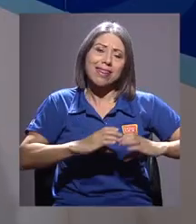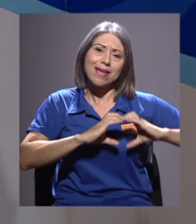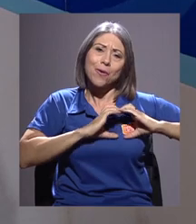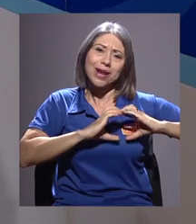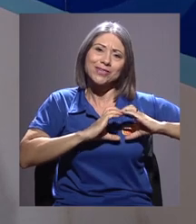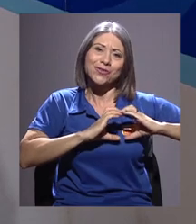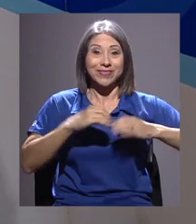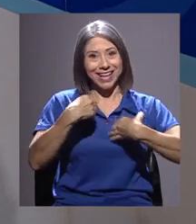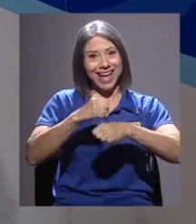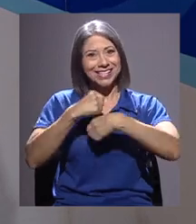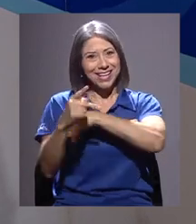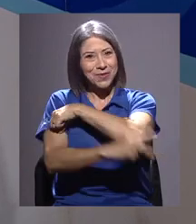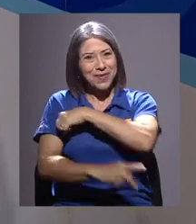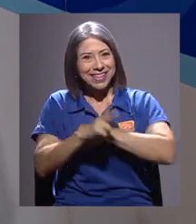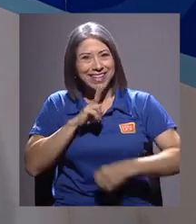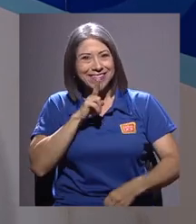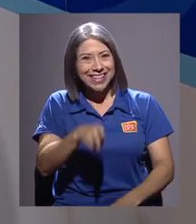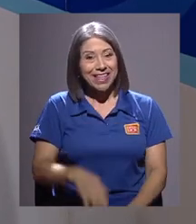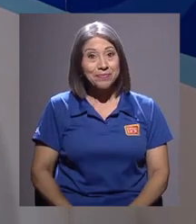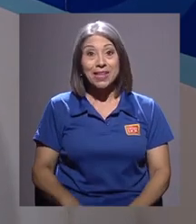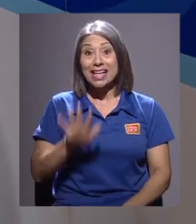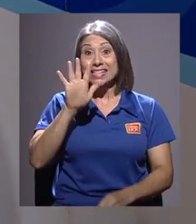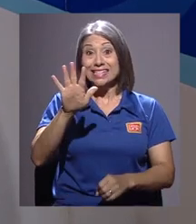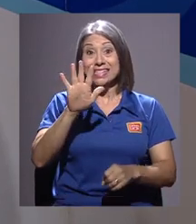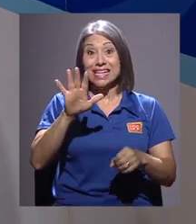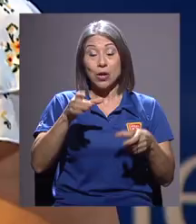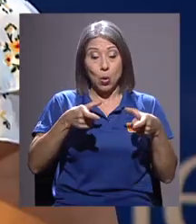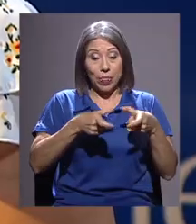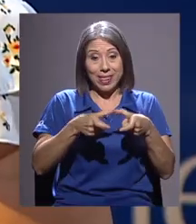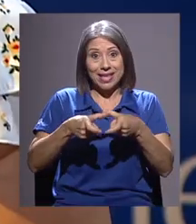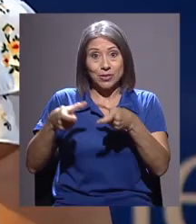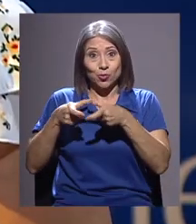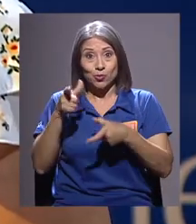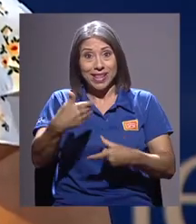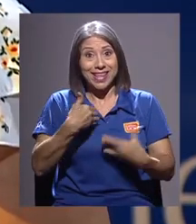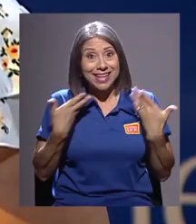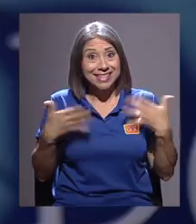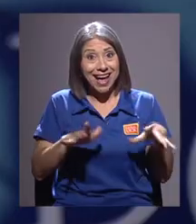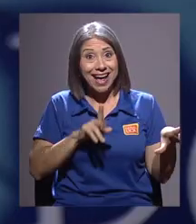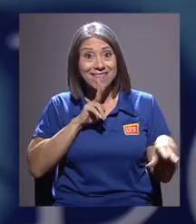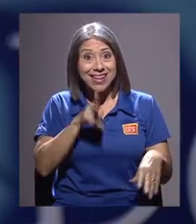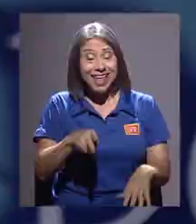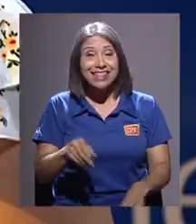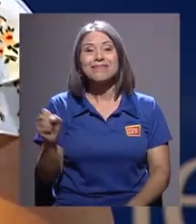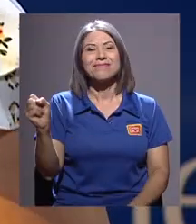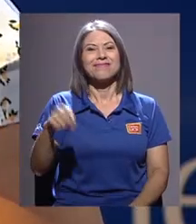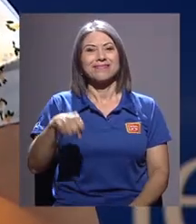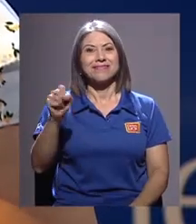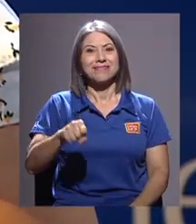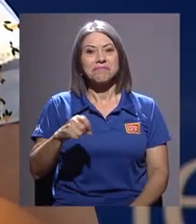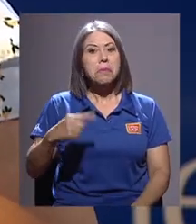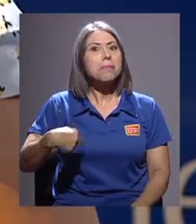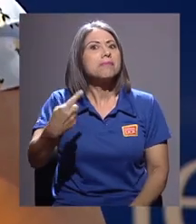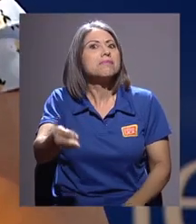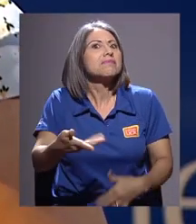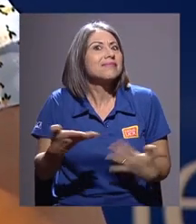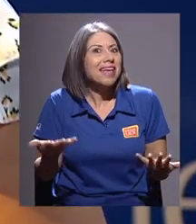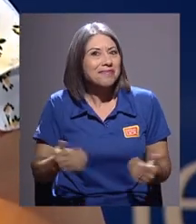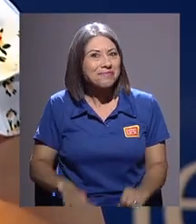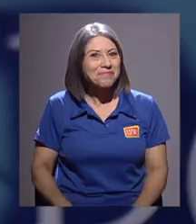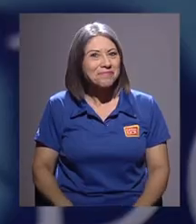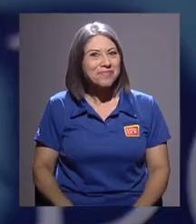patria verdad sobre todo humberto son cinco discográficas que usted tiene la verdad que viene